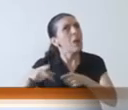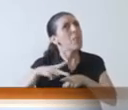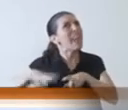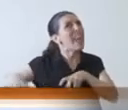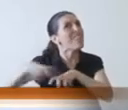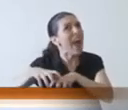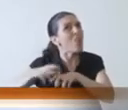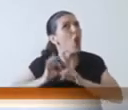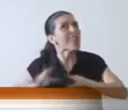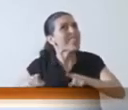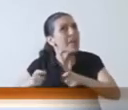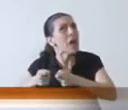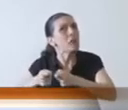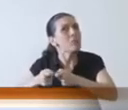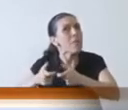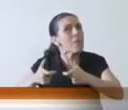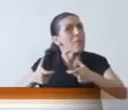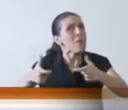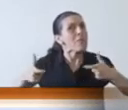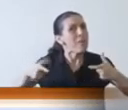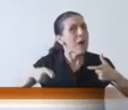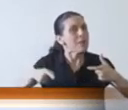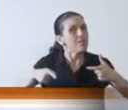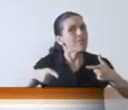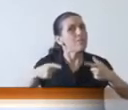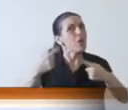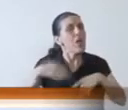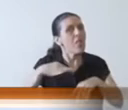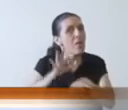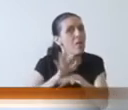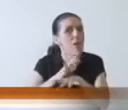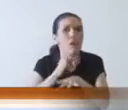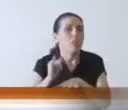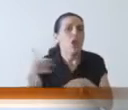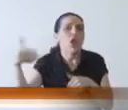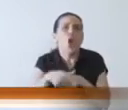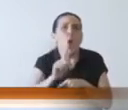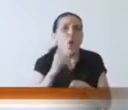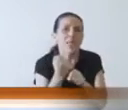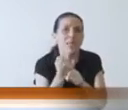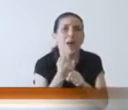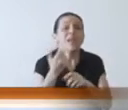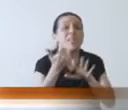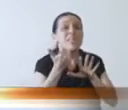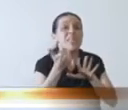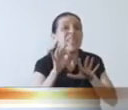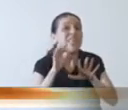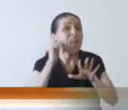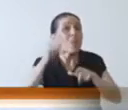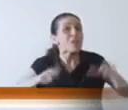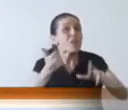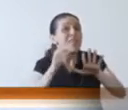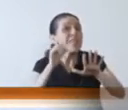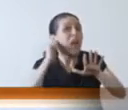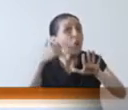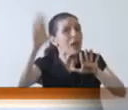de trabajadores que vamos a dispensar del deber de asistencia a los mayores de 60 años,